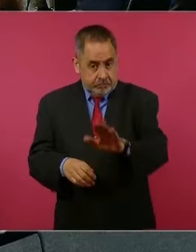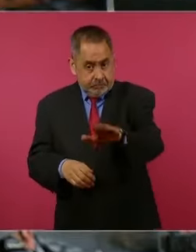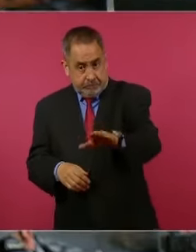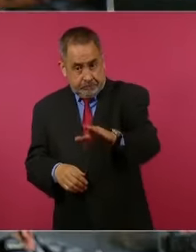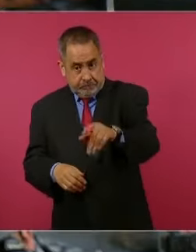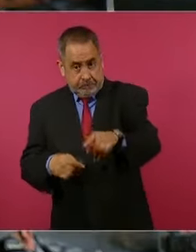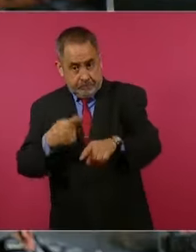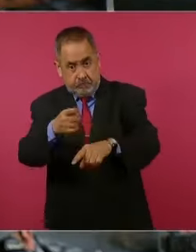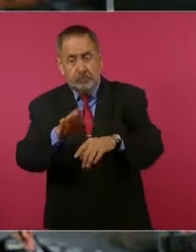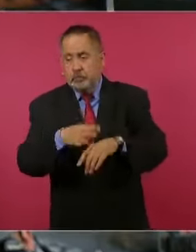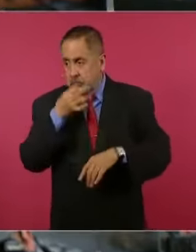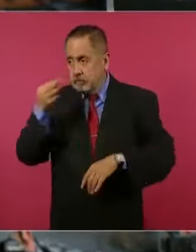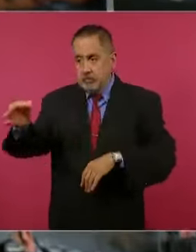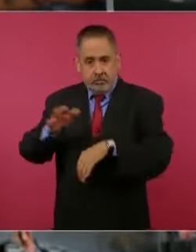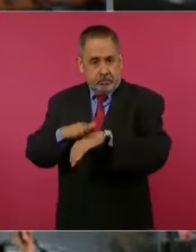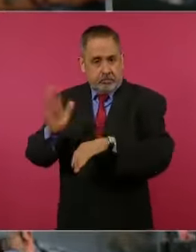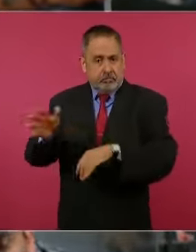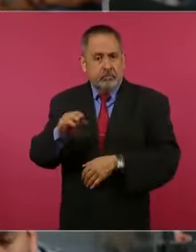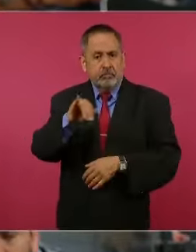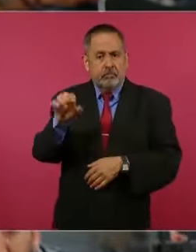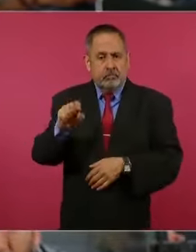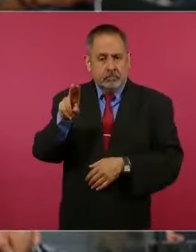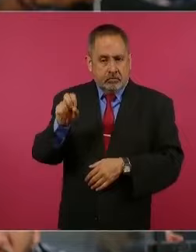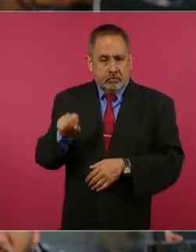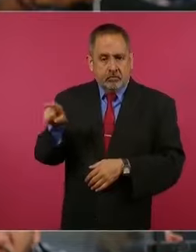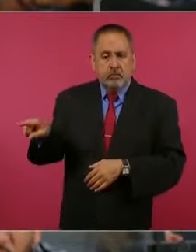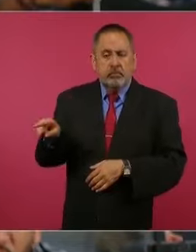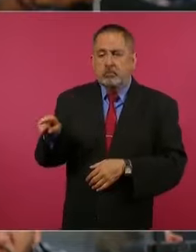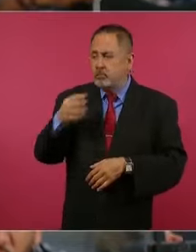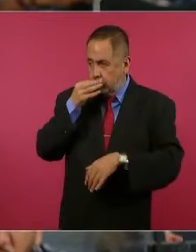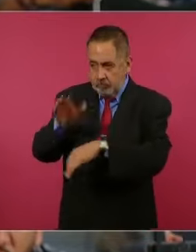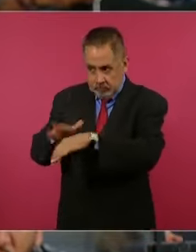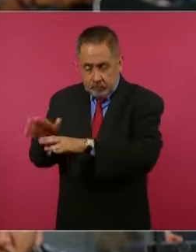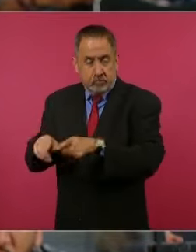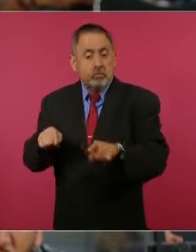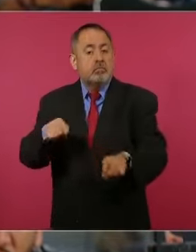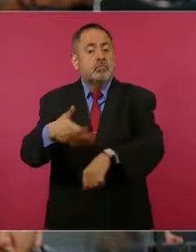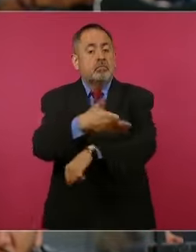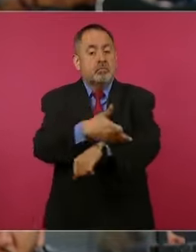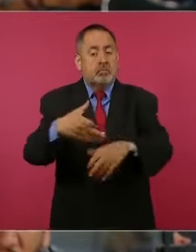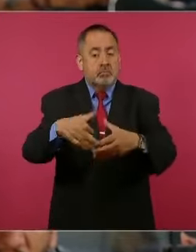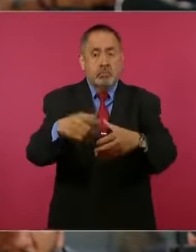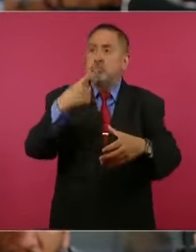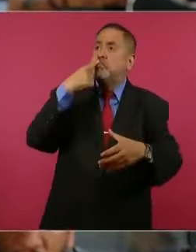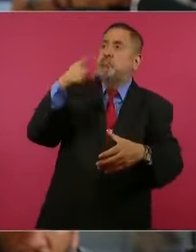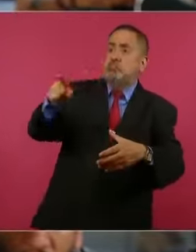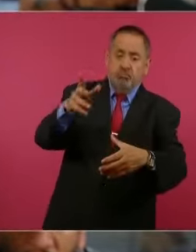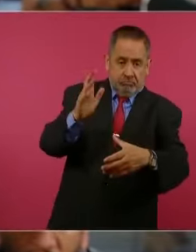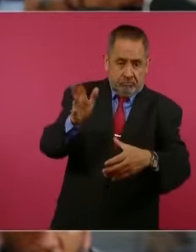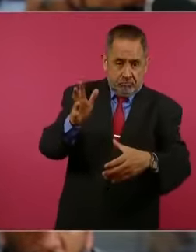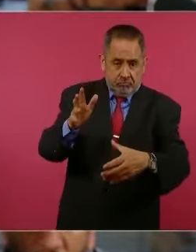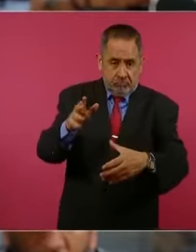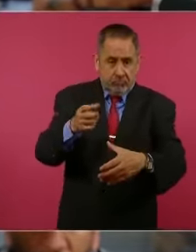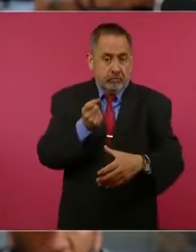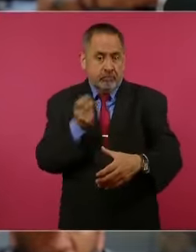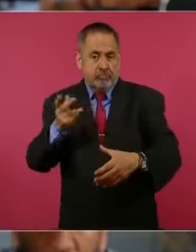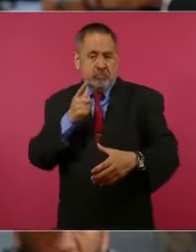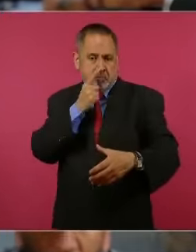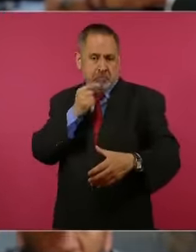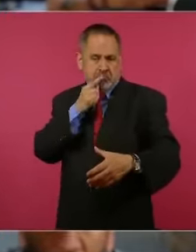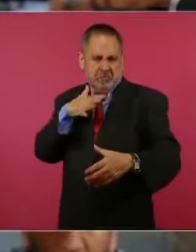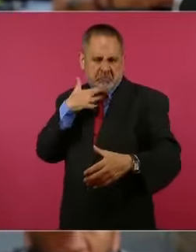caso reciente la esta familia denunció y este policías